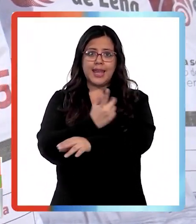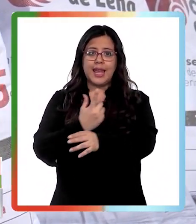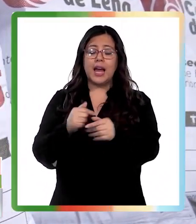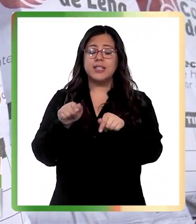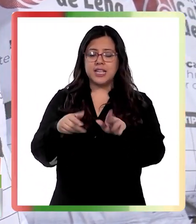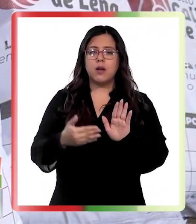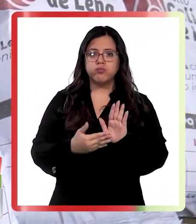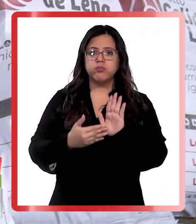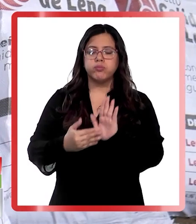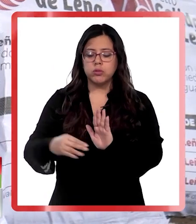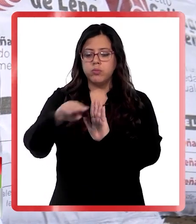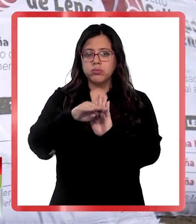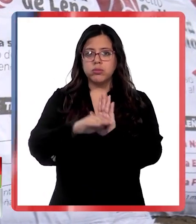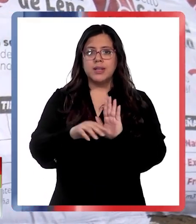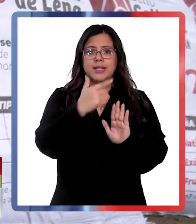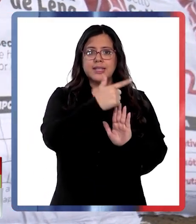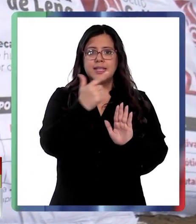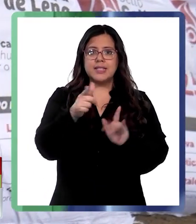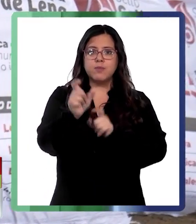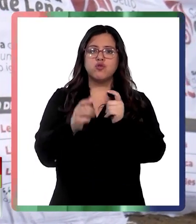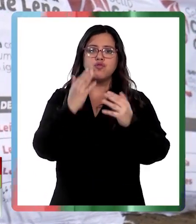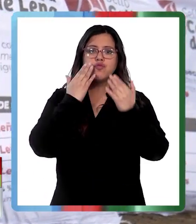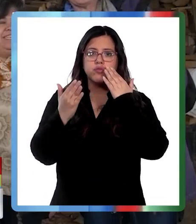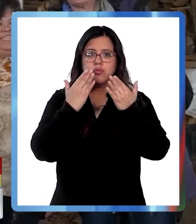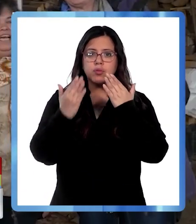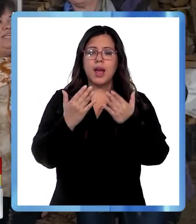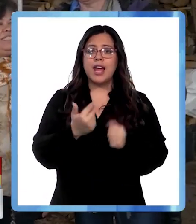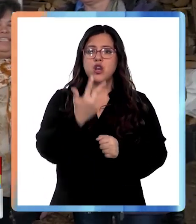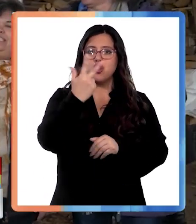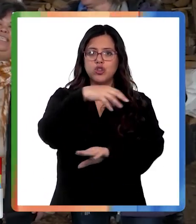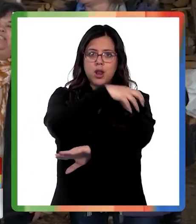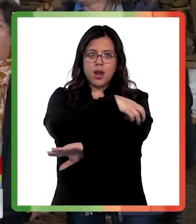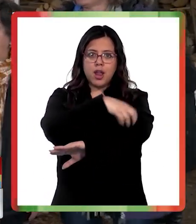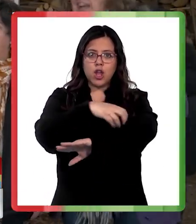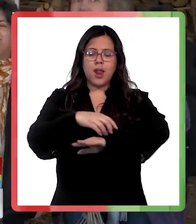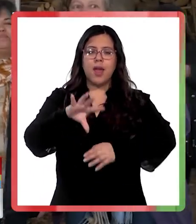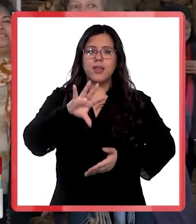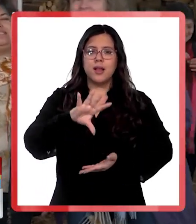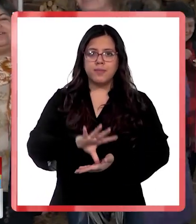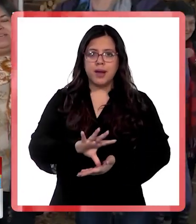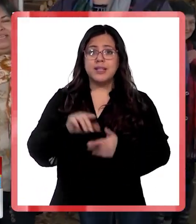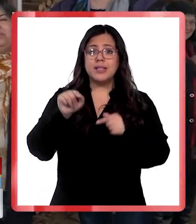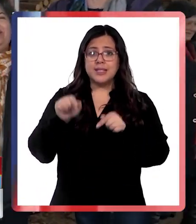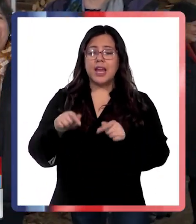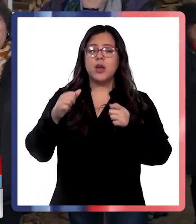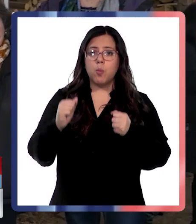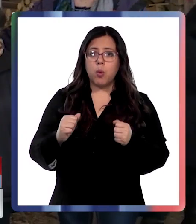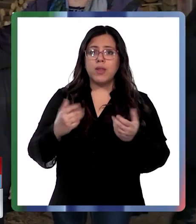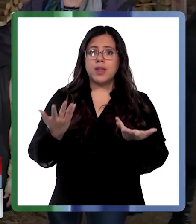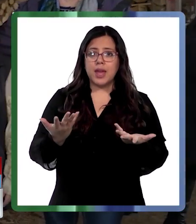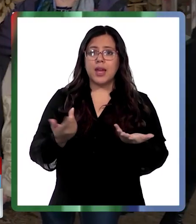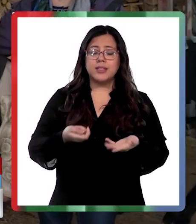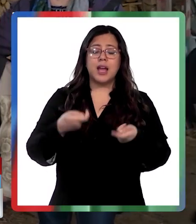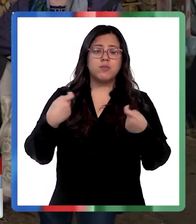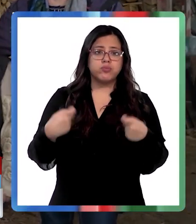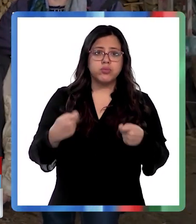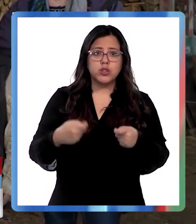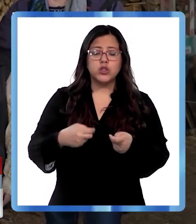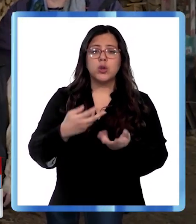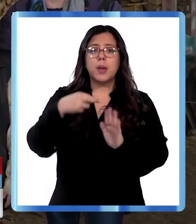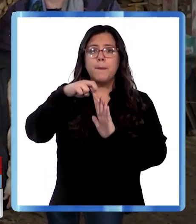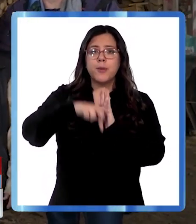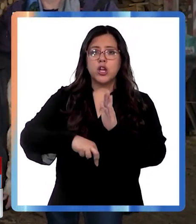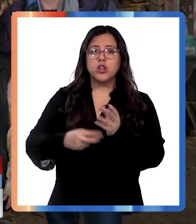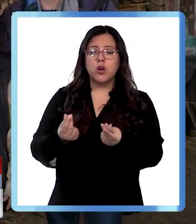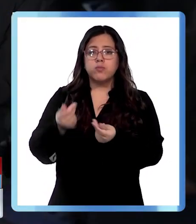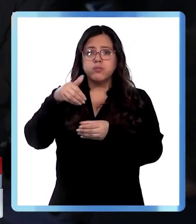Pardo, dio a conocer el listado de 77 beneficiarios en 8 regiones del país que podrán financiar proyectos de inversión que